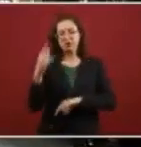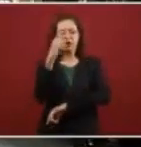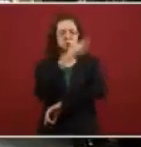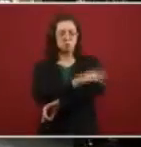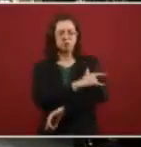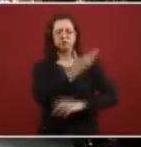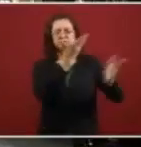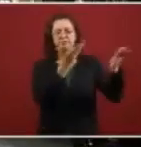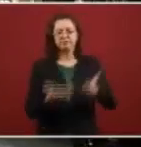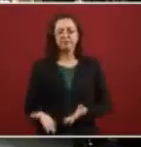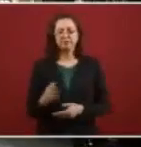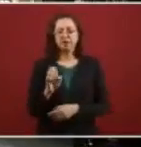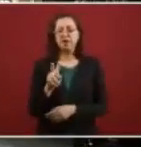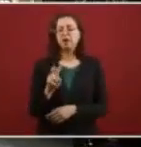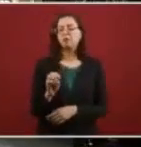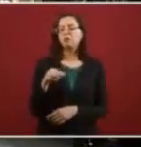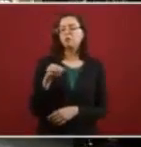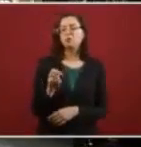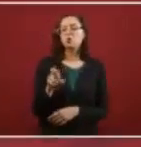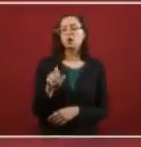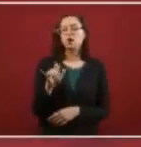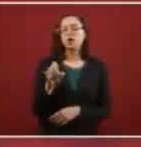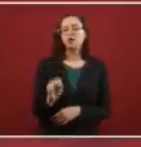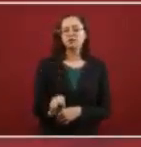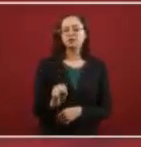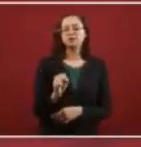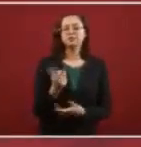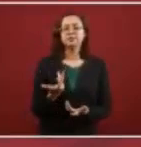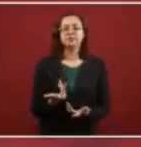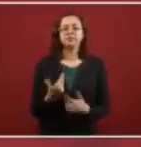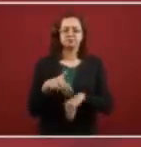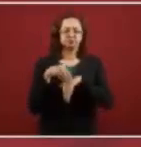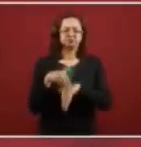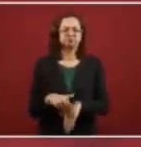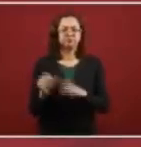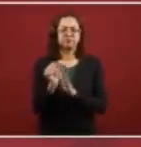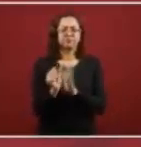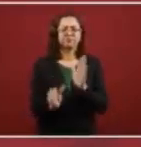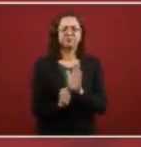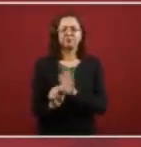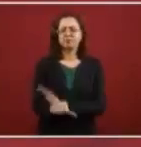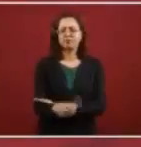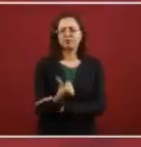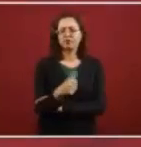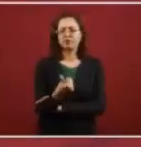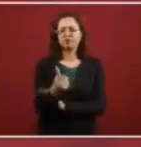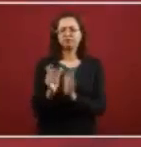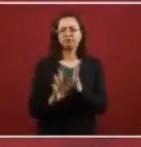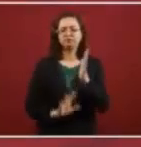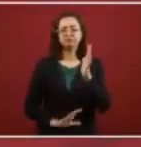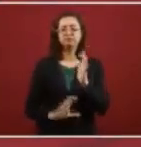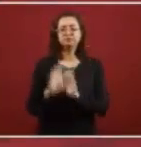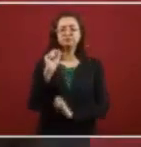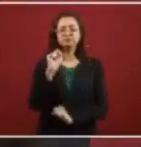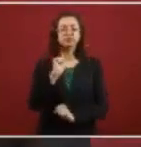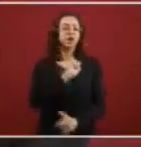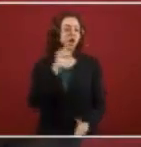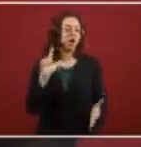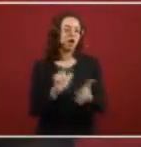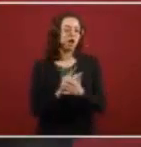méxico conforme a lo que establece el artículo 11 de la constitución y las leyes